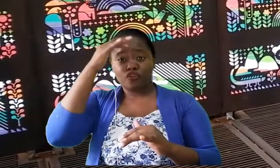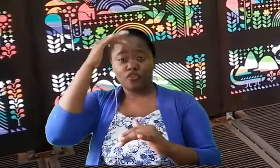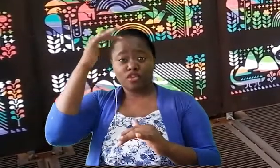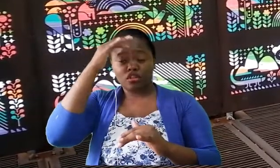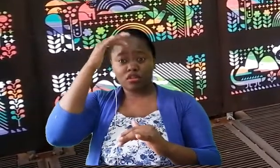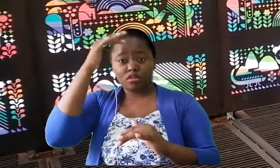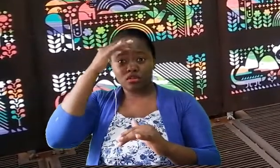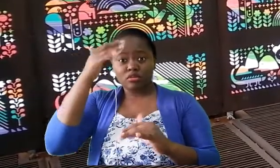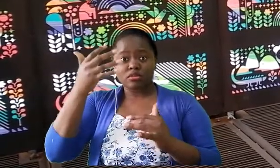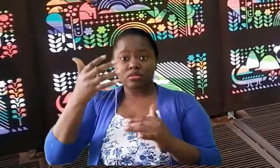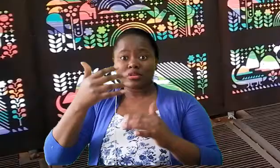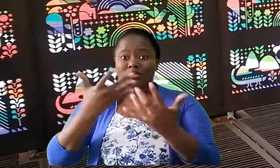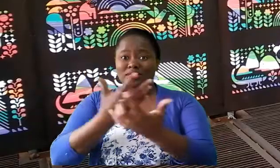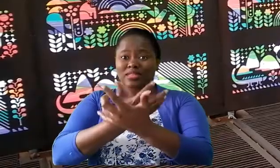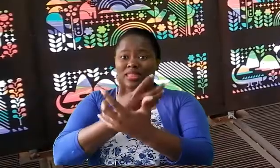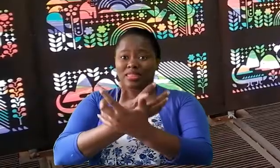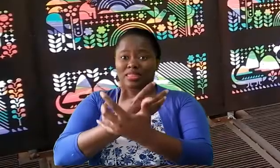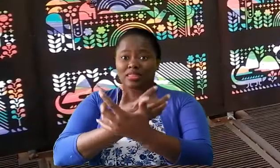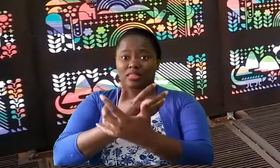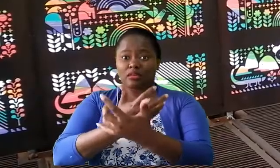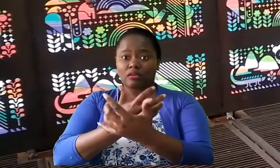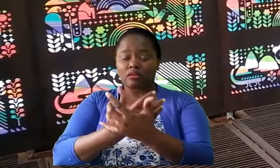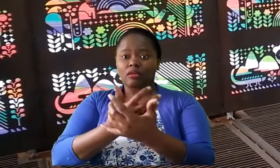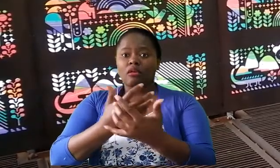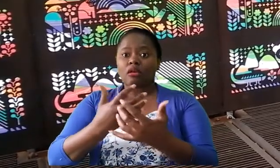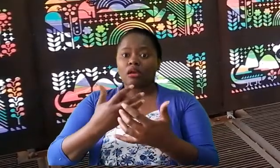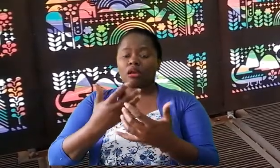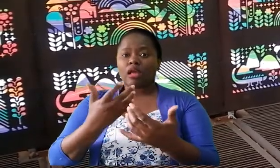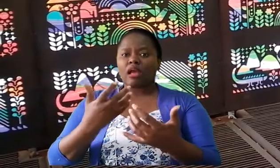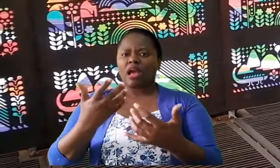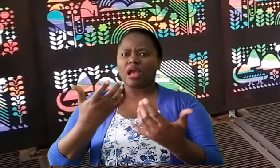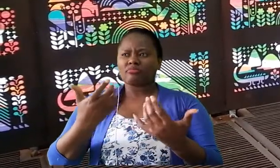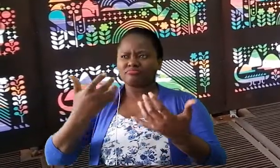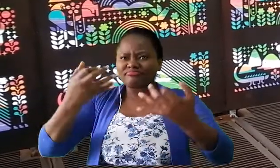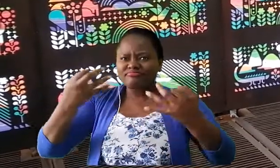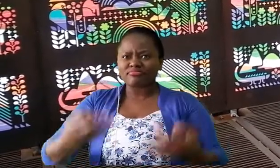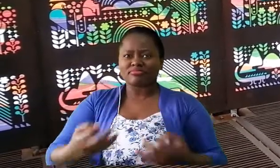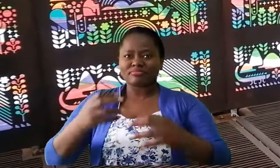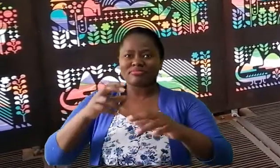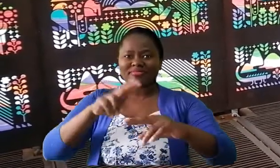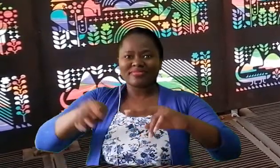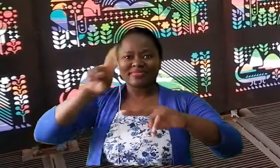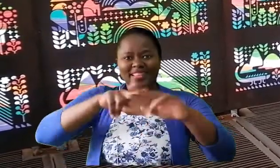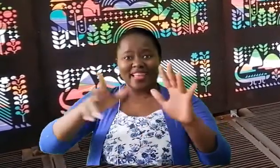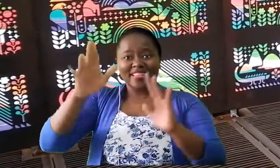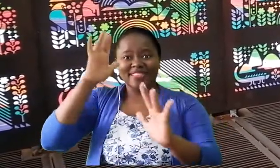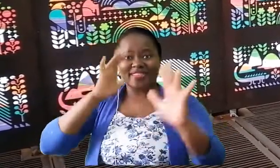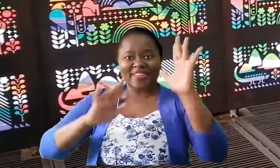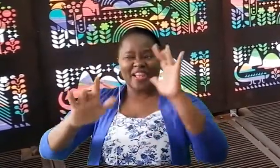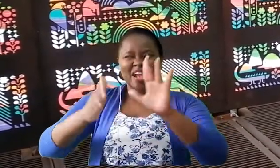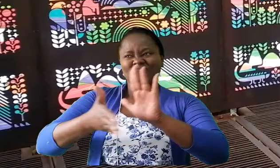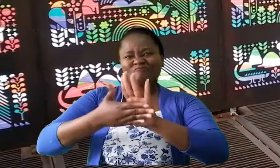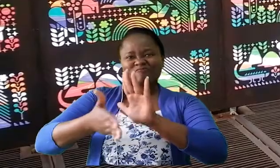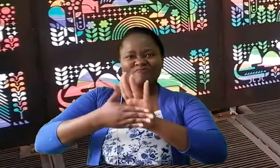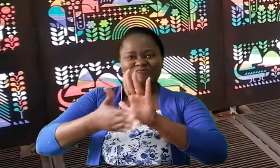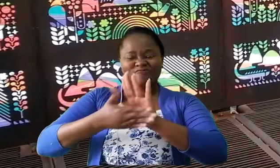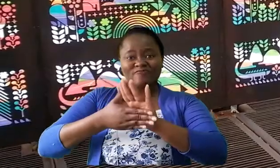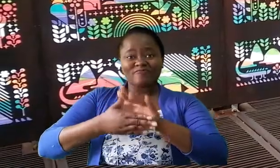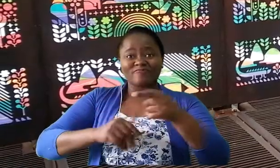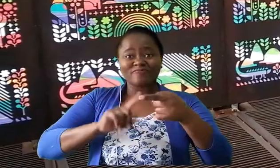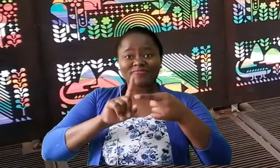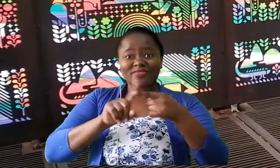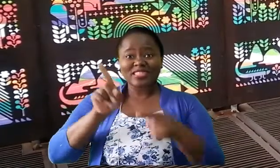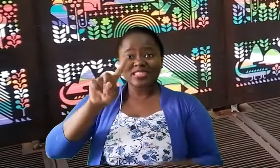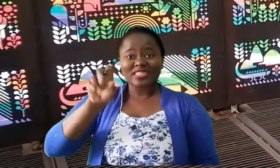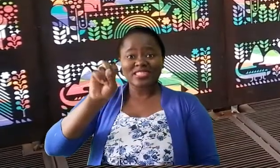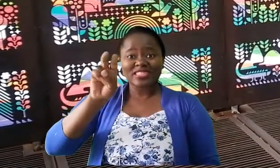que han defendido esta idea de la teología natural. Por ejemplo, tenemos a Santo Tomás de Aquino, tenemos